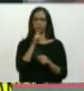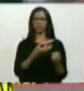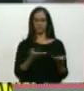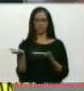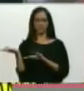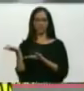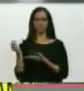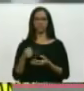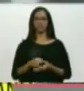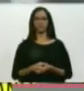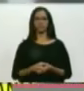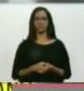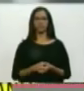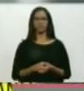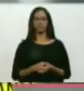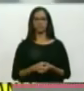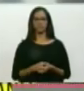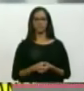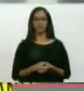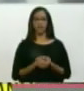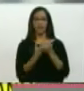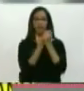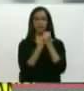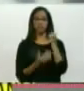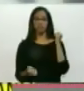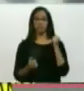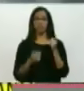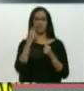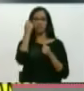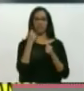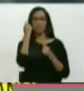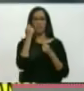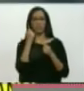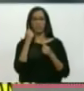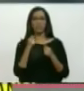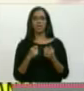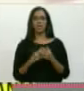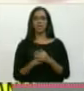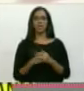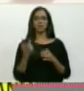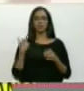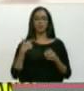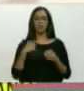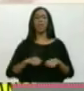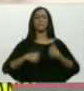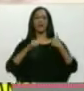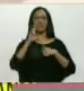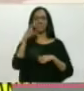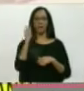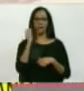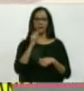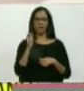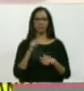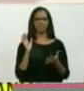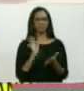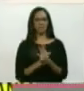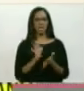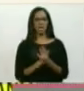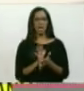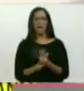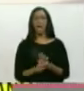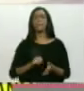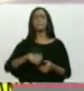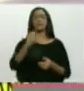contamos. La fuga de la excongresista Aída Merlano mantuvo por más de tres meses en completa tranquilidad a más de